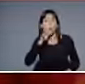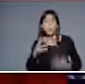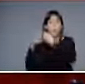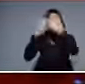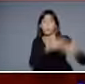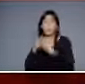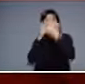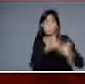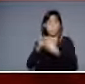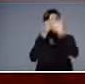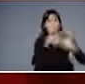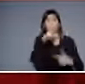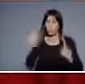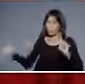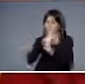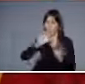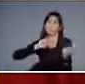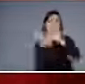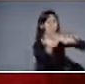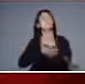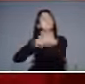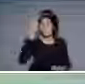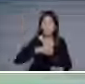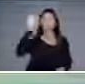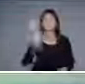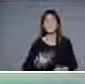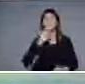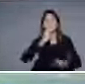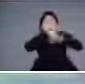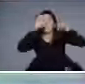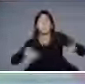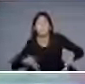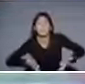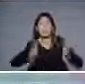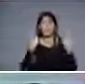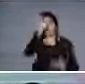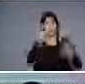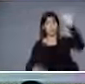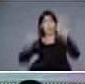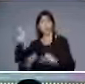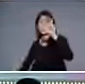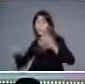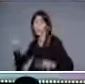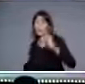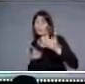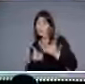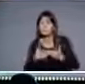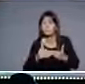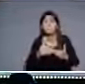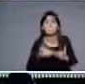Luchando se puede cambiar, sin libertad nadie será.